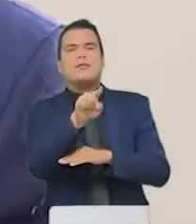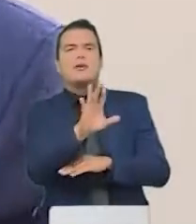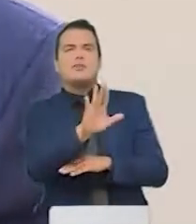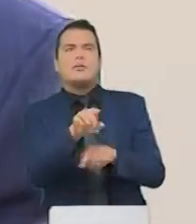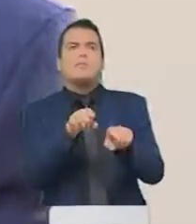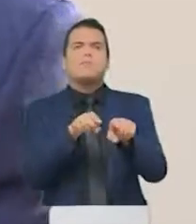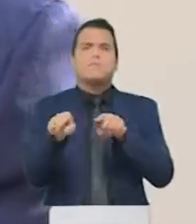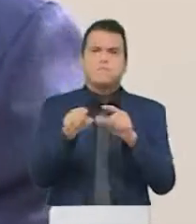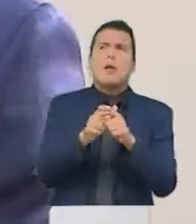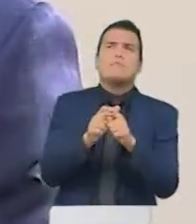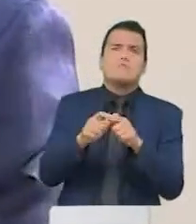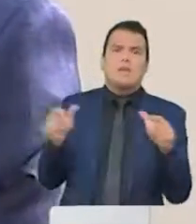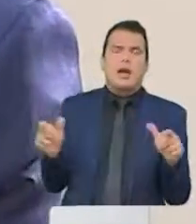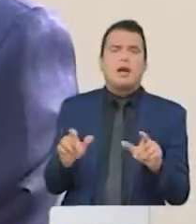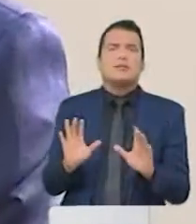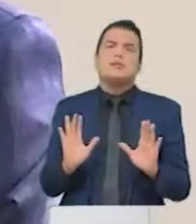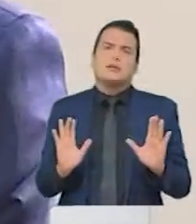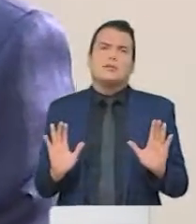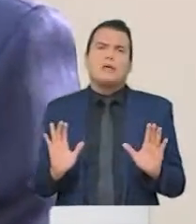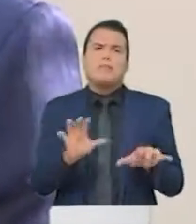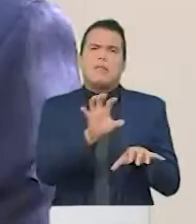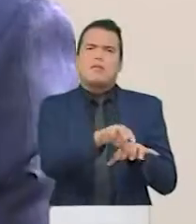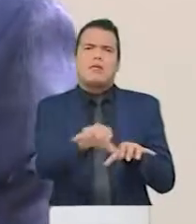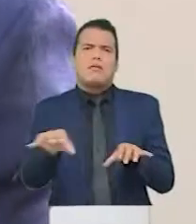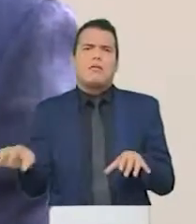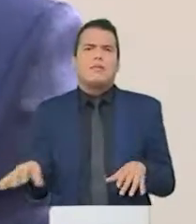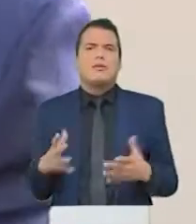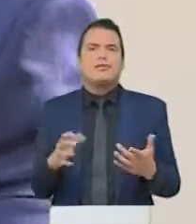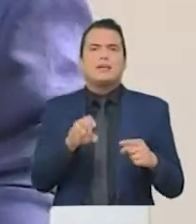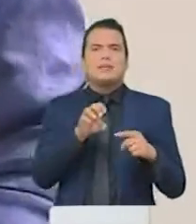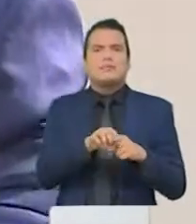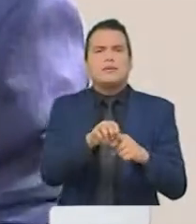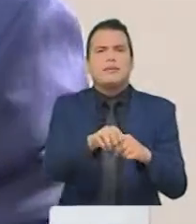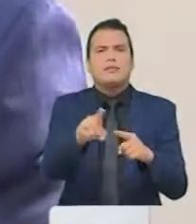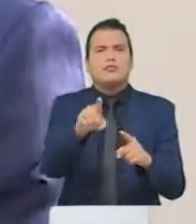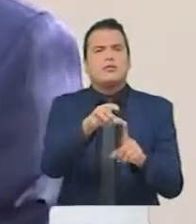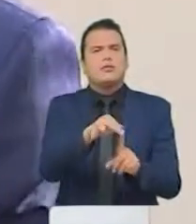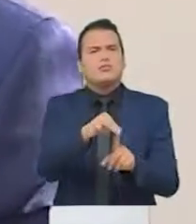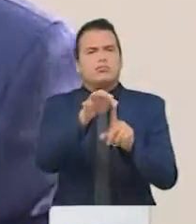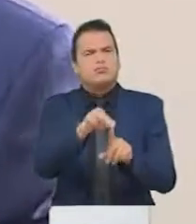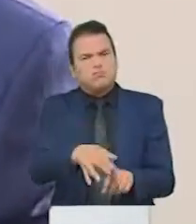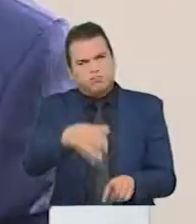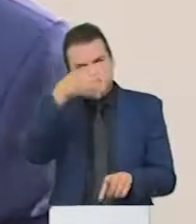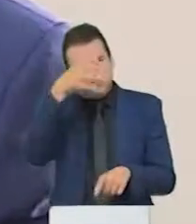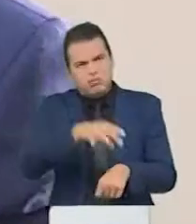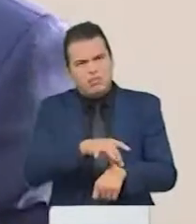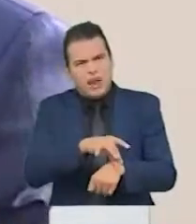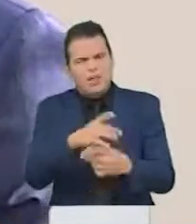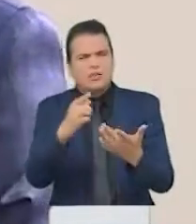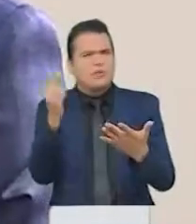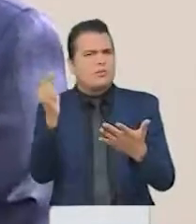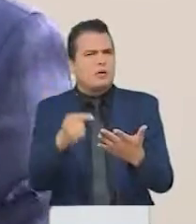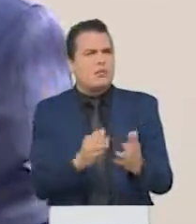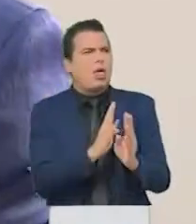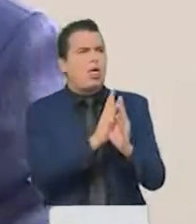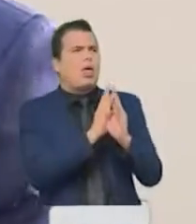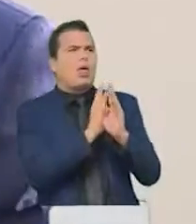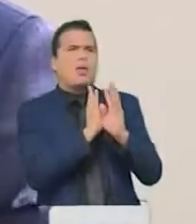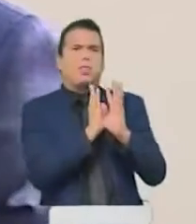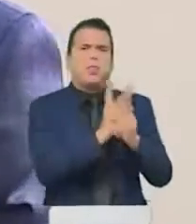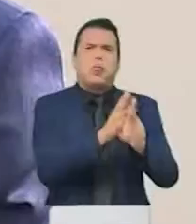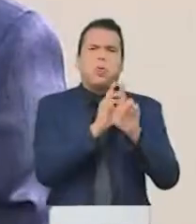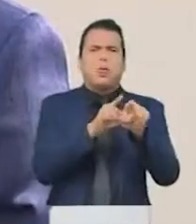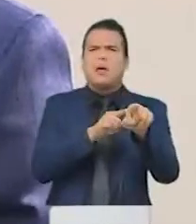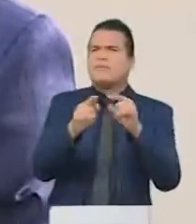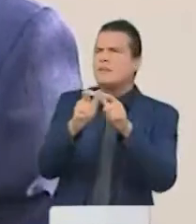acuerdo a la nueva ley pero la consulta por ejemplo con especialistas esas largas filas de los ancianos de los jóvenes de las personas mayores no se